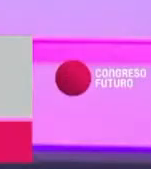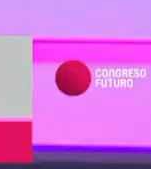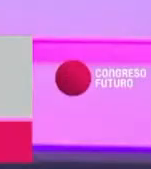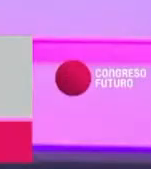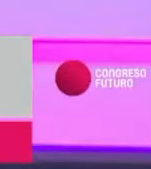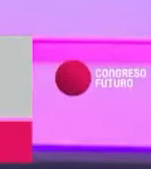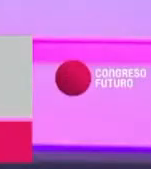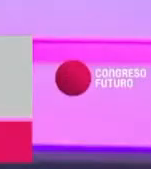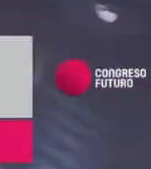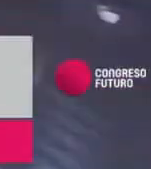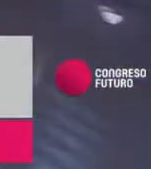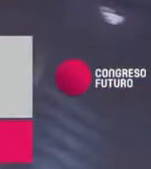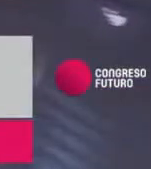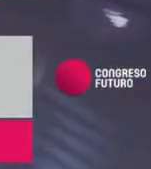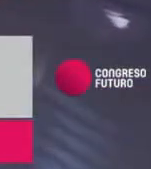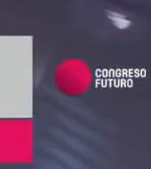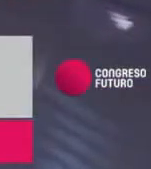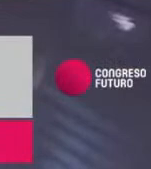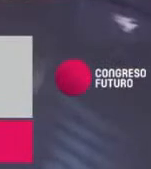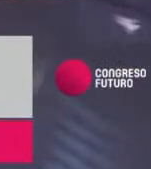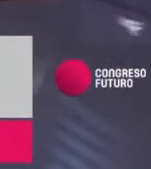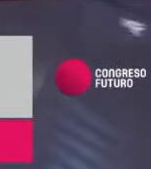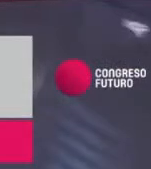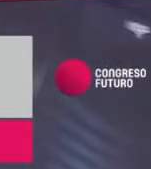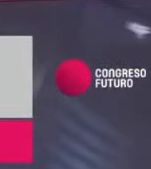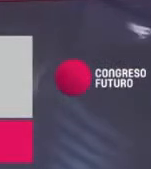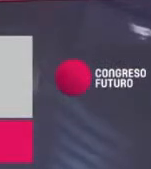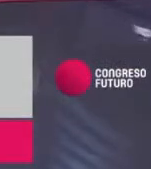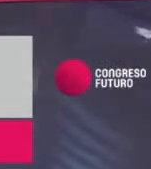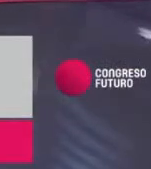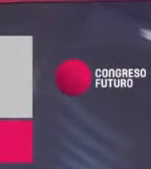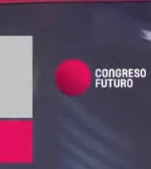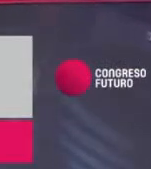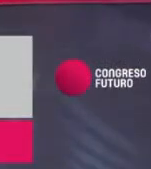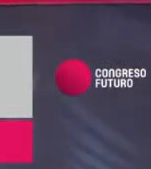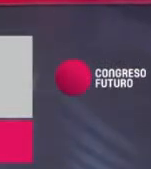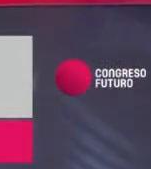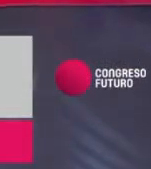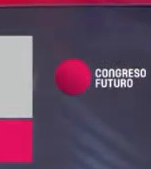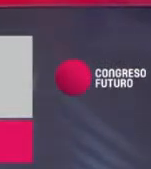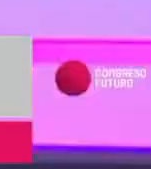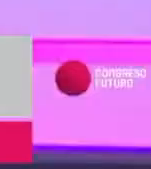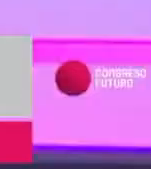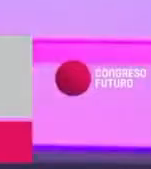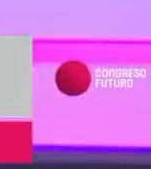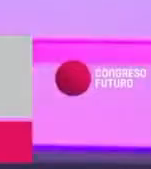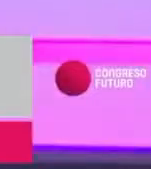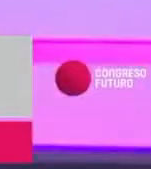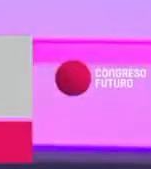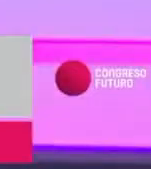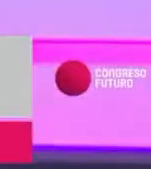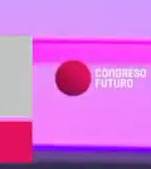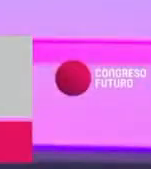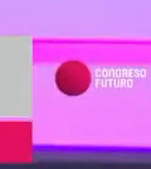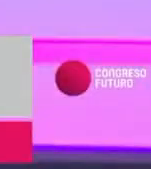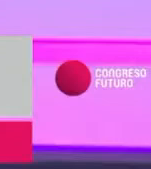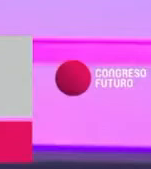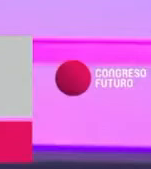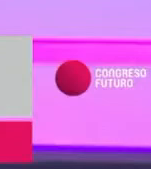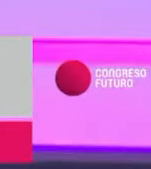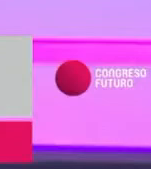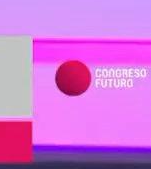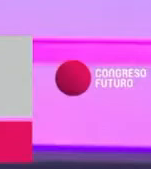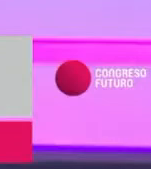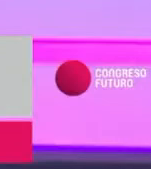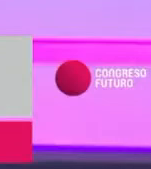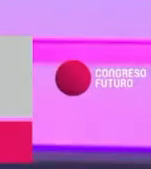que sí han hecho el camino, un camino que no ha sido fácil, que tiene muchas brechas, que tiene muchos sesgos, etc. Pero otra de las líneas dice relación también con mostrar cómo